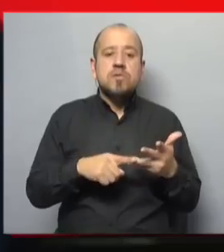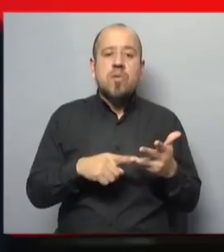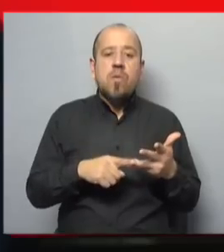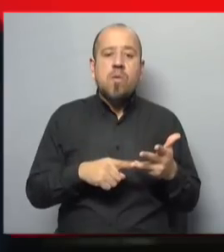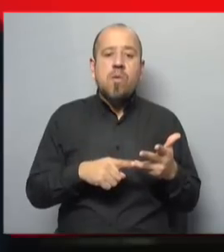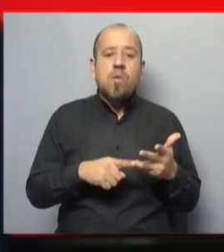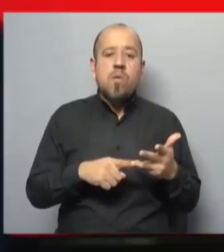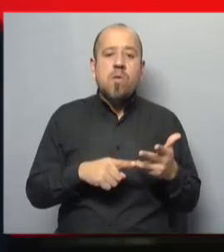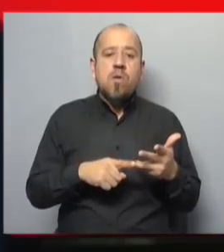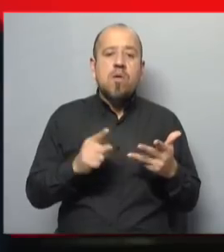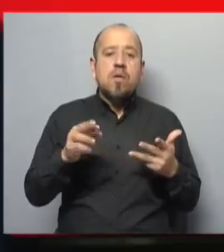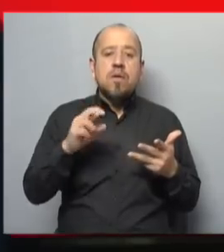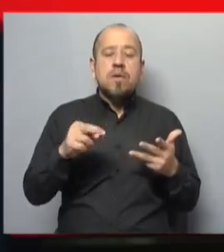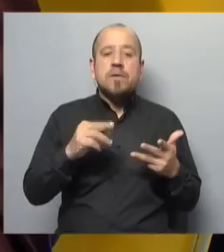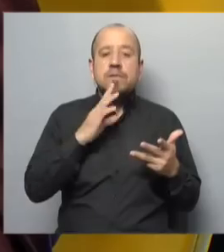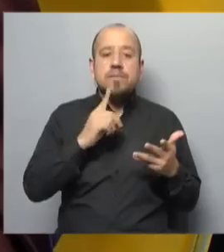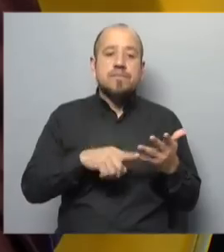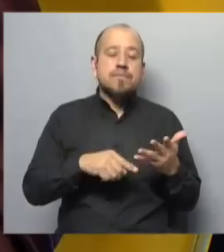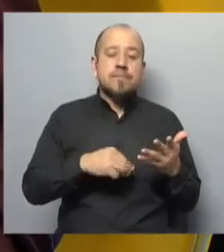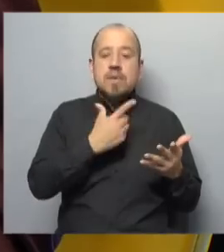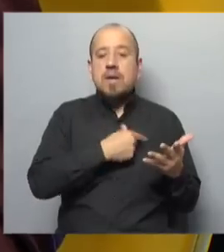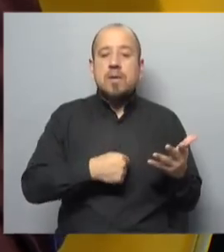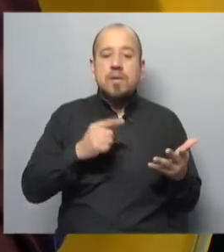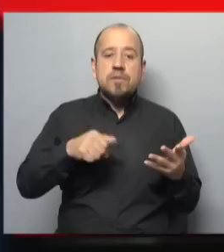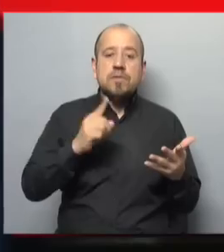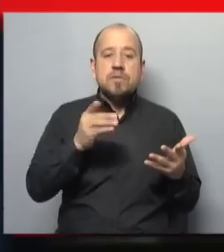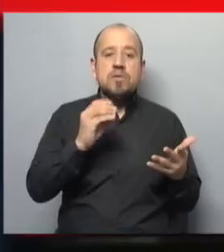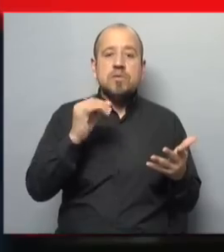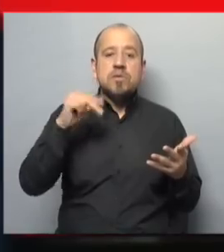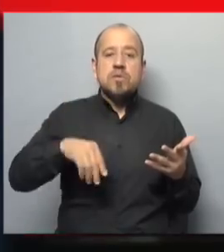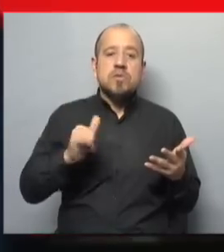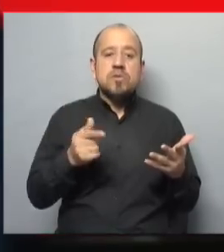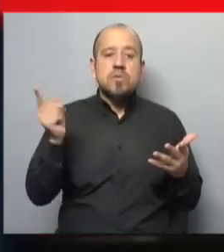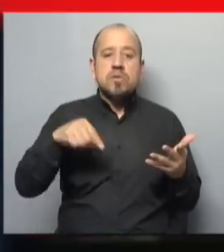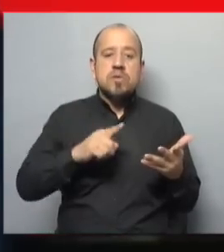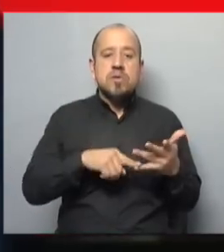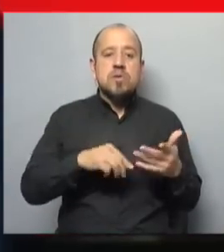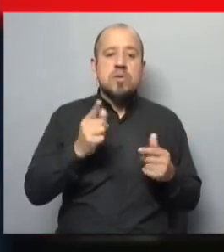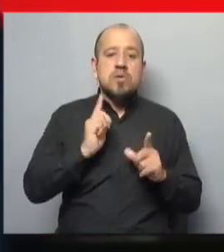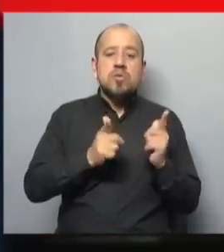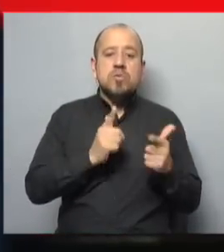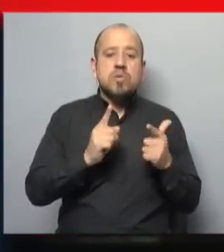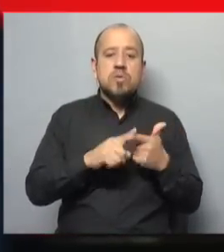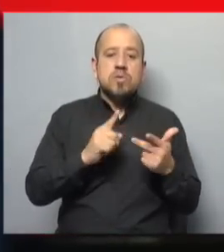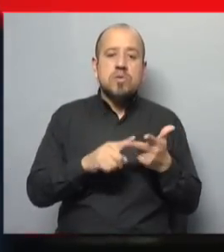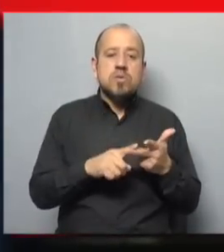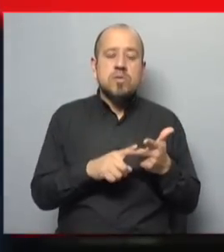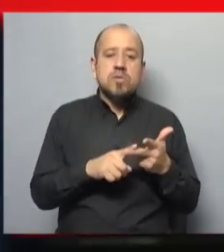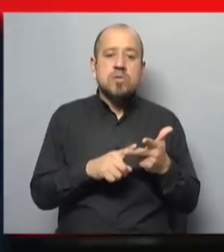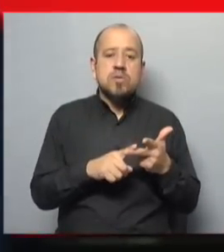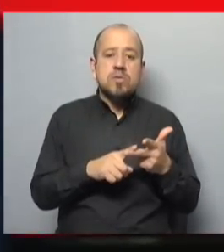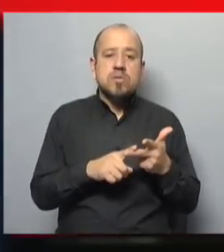rodríguez el otro que está en dos sino que tuviera acá nacional que godín ya estuviera acá de vuelta por ejemplo que suárez estuviera acá que